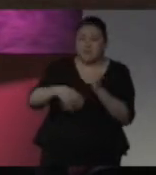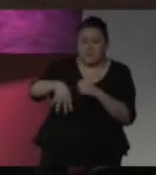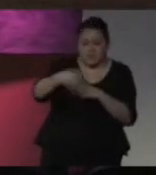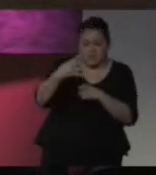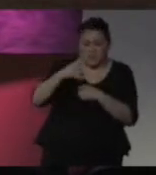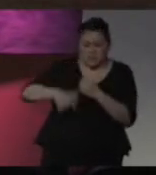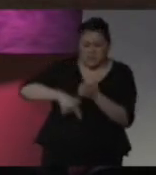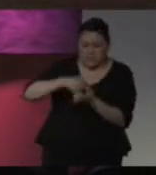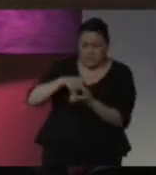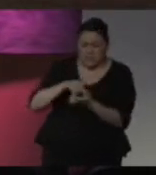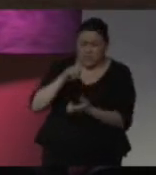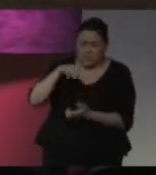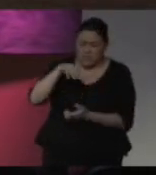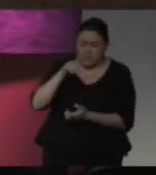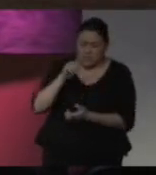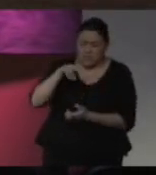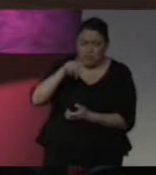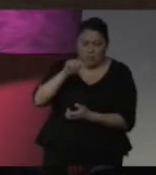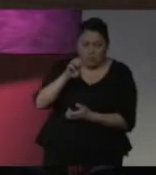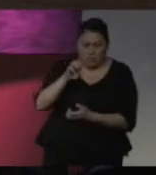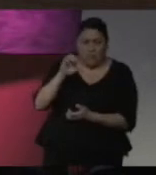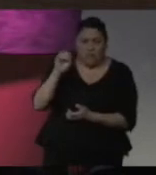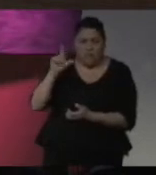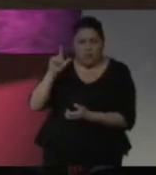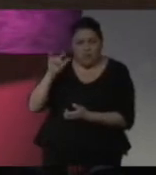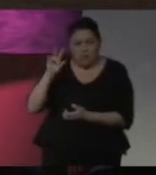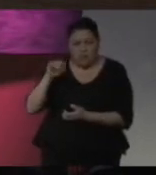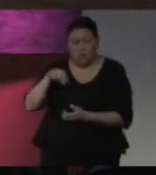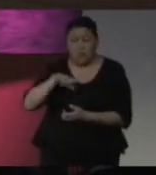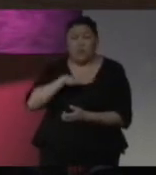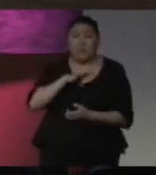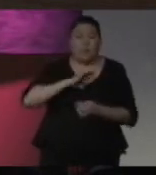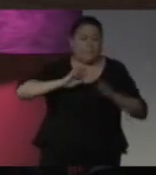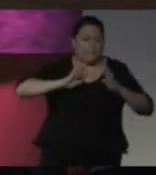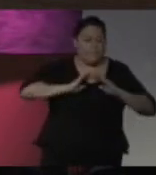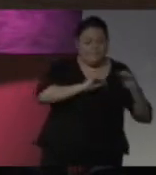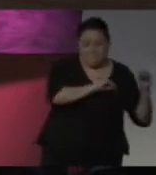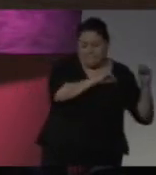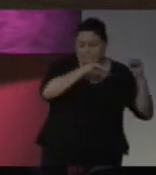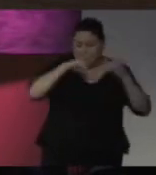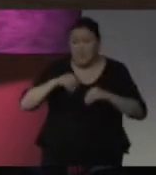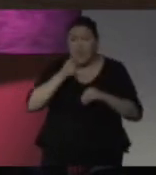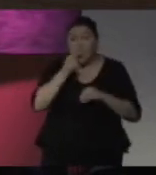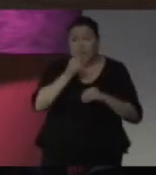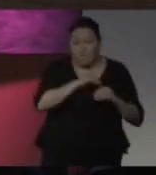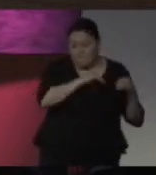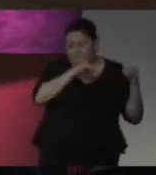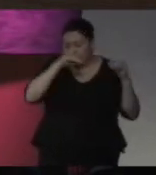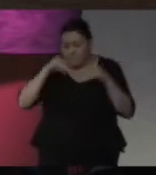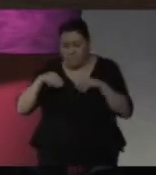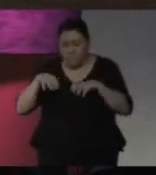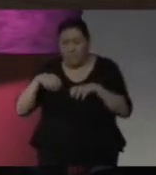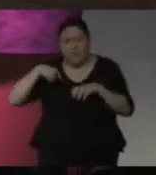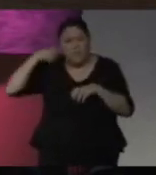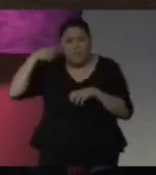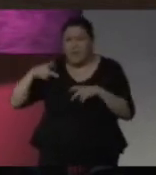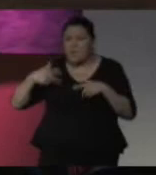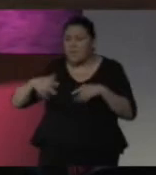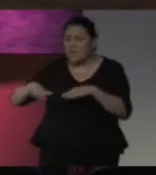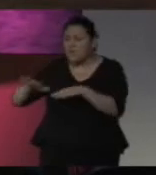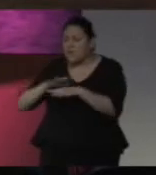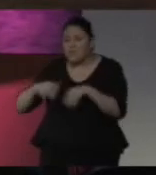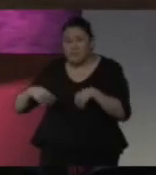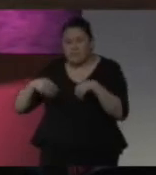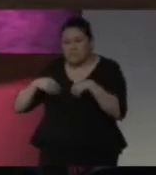llama Monte Olivo, se desplegó una ocupación militar y policial para desplazar por la fuerza a las